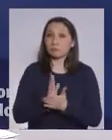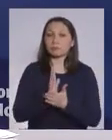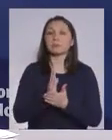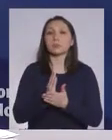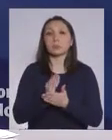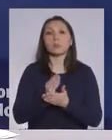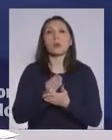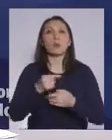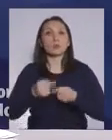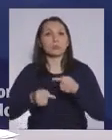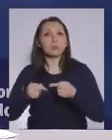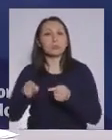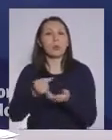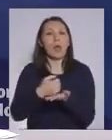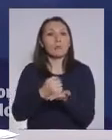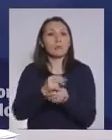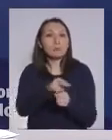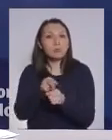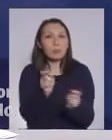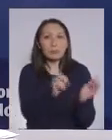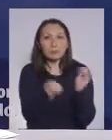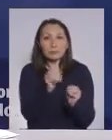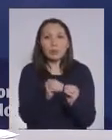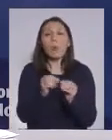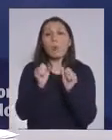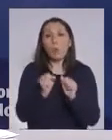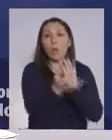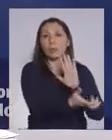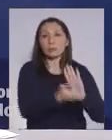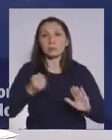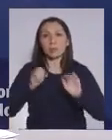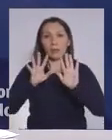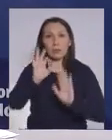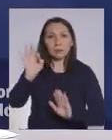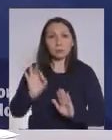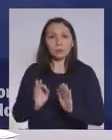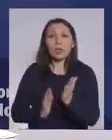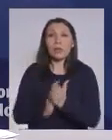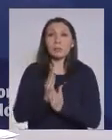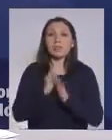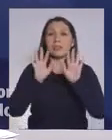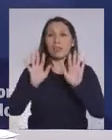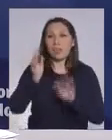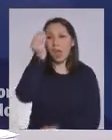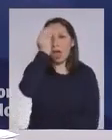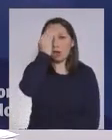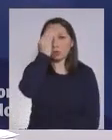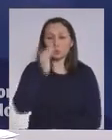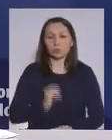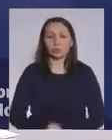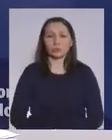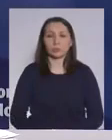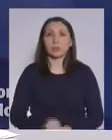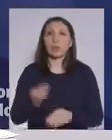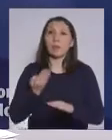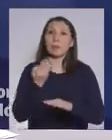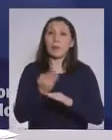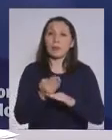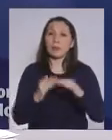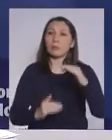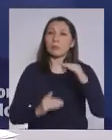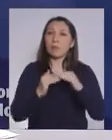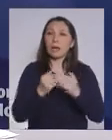administrativo para el retiro de fondos que ocurrirán a partir del 10 de agosto solicitamos